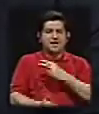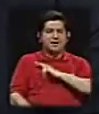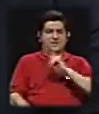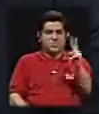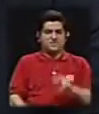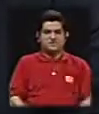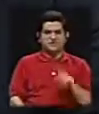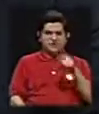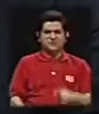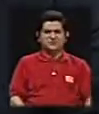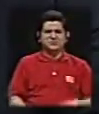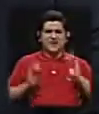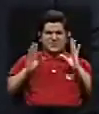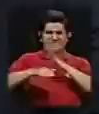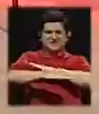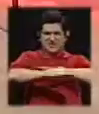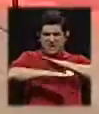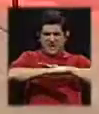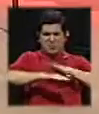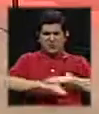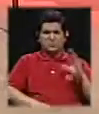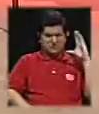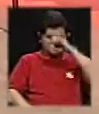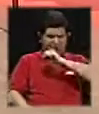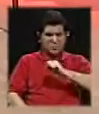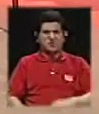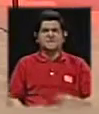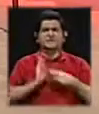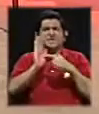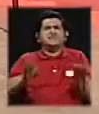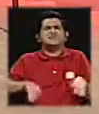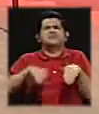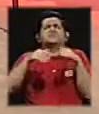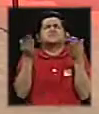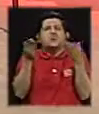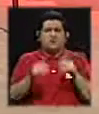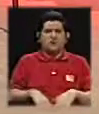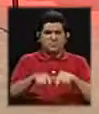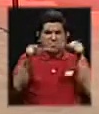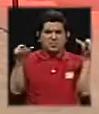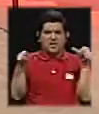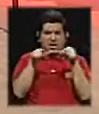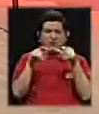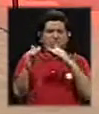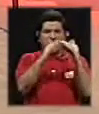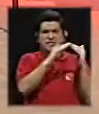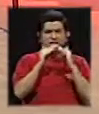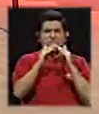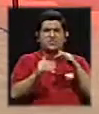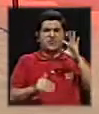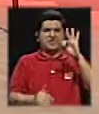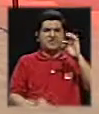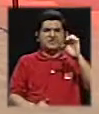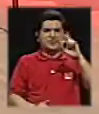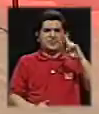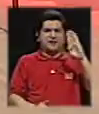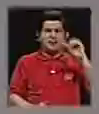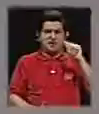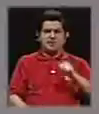ustedes racismo? Y si es así, ¿cómo se manifiesta en la reserva, en la comunidad Térrava?